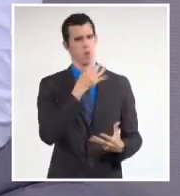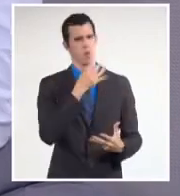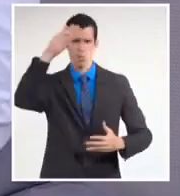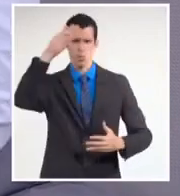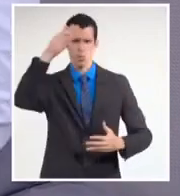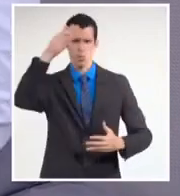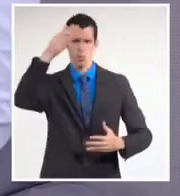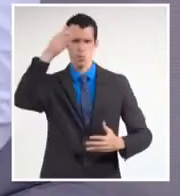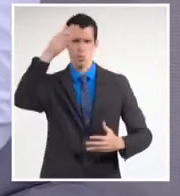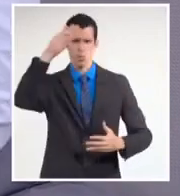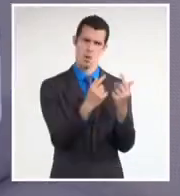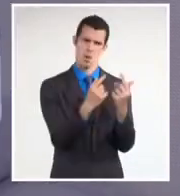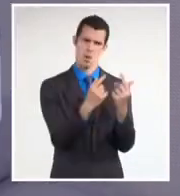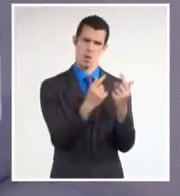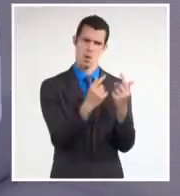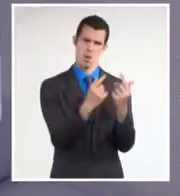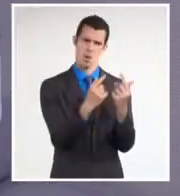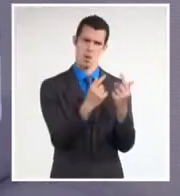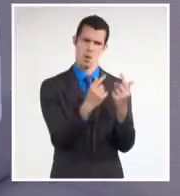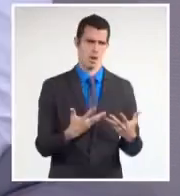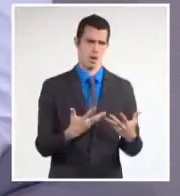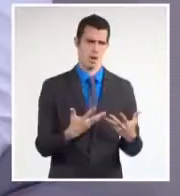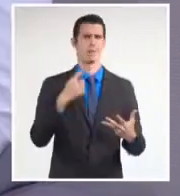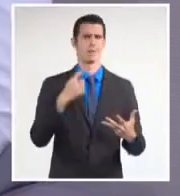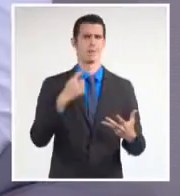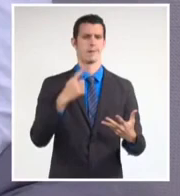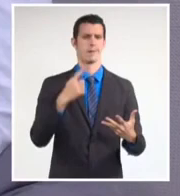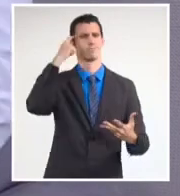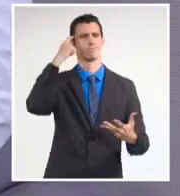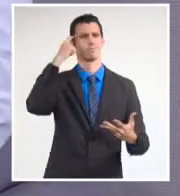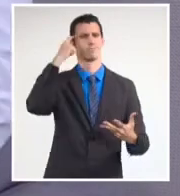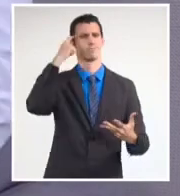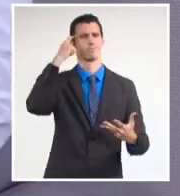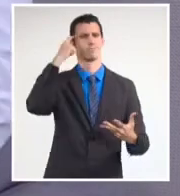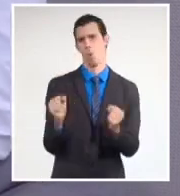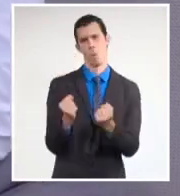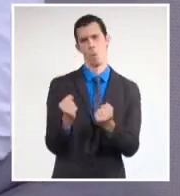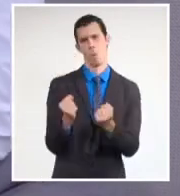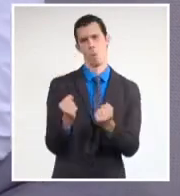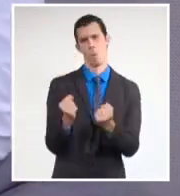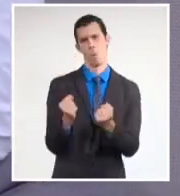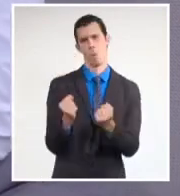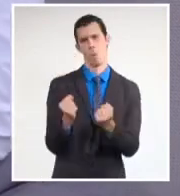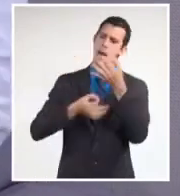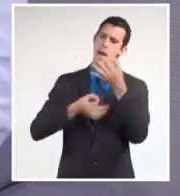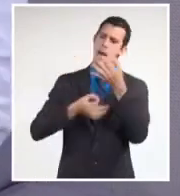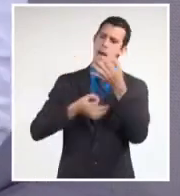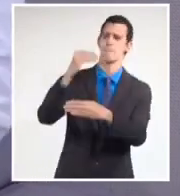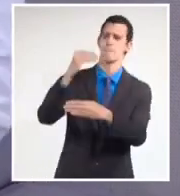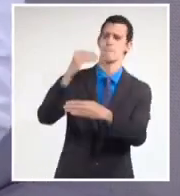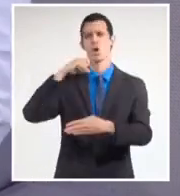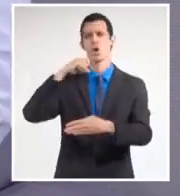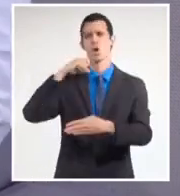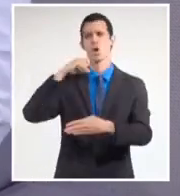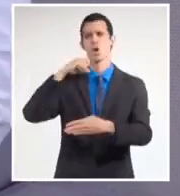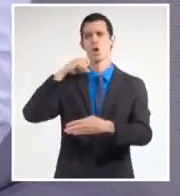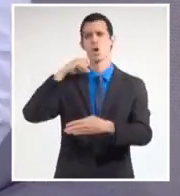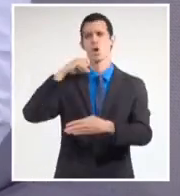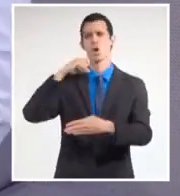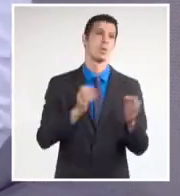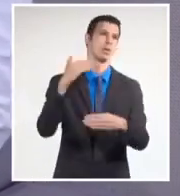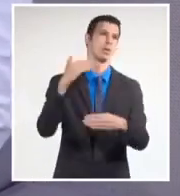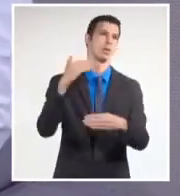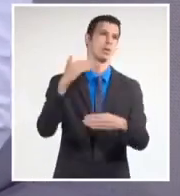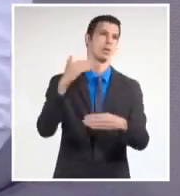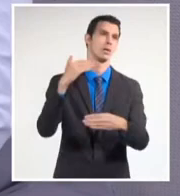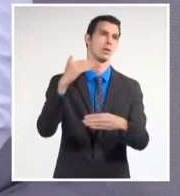de la sociedad cubana y obviar la variable del bloqueo. No se puede, aunque algunos Si el enemigo lo pretende, es bien injusto. Pero si se hace un análisis de